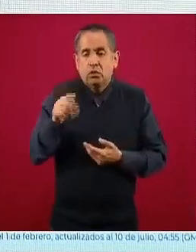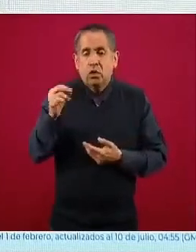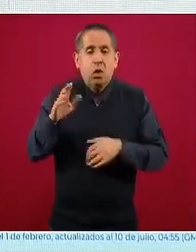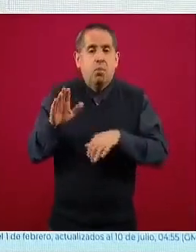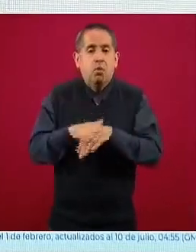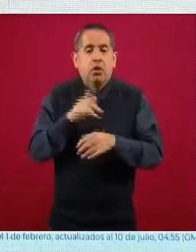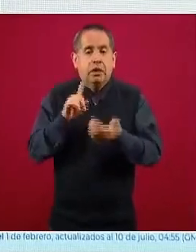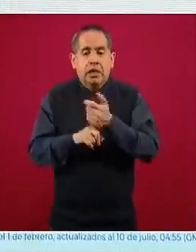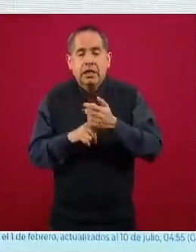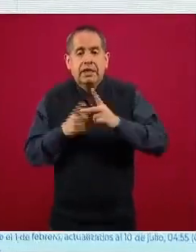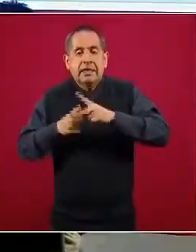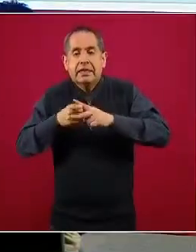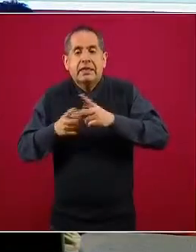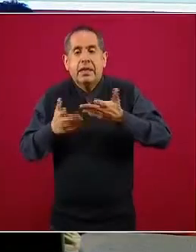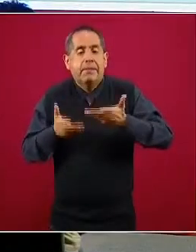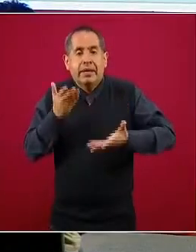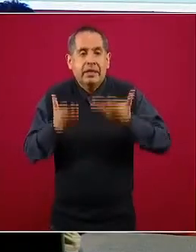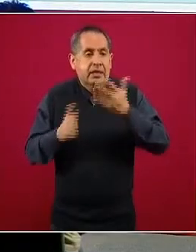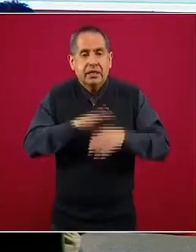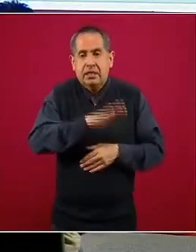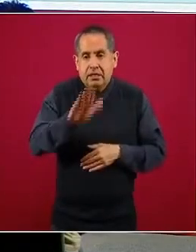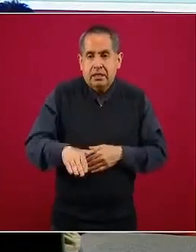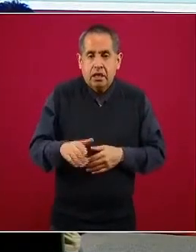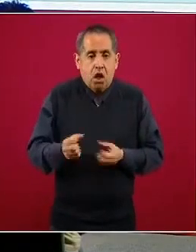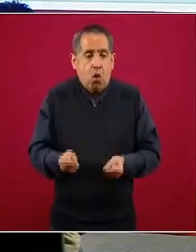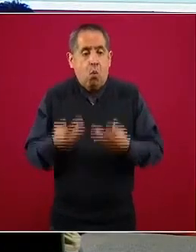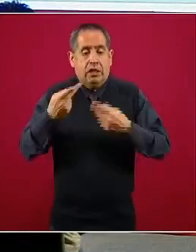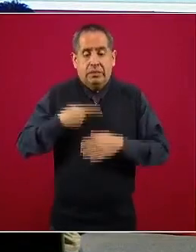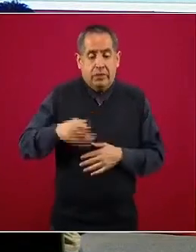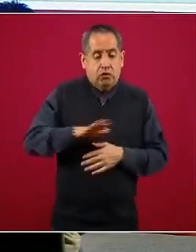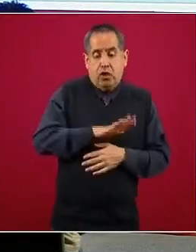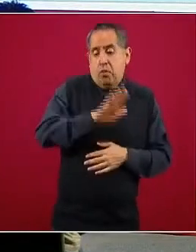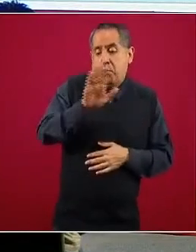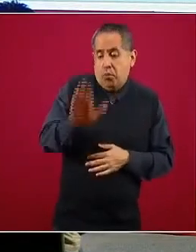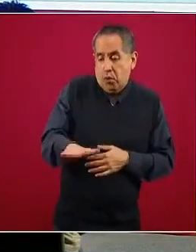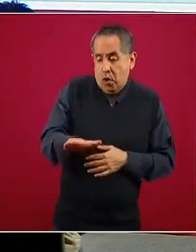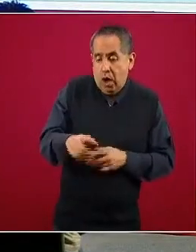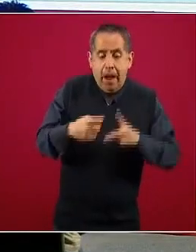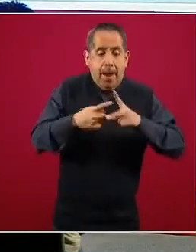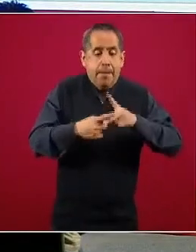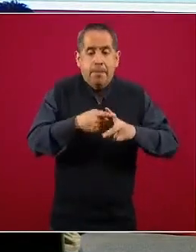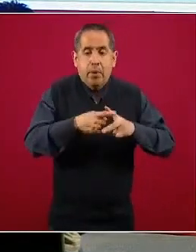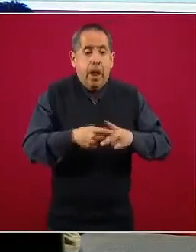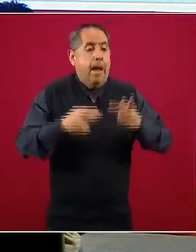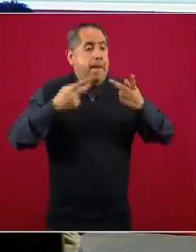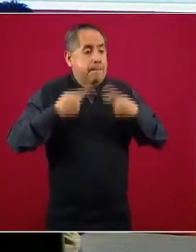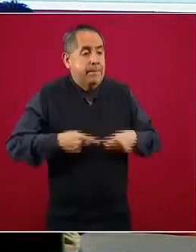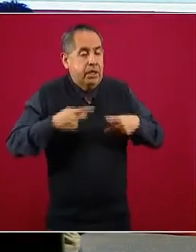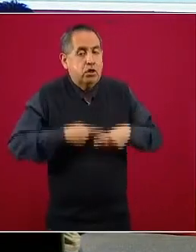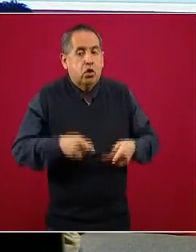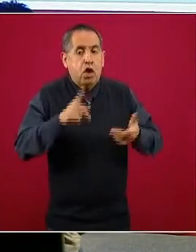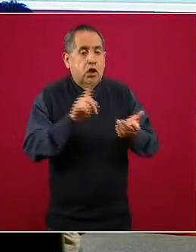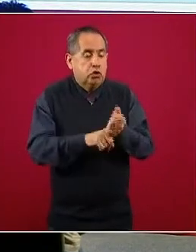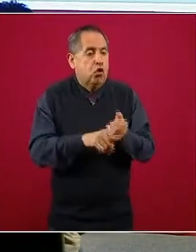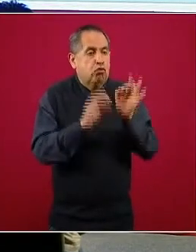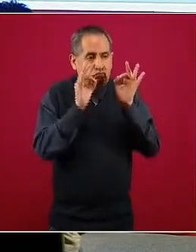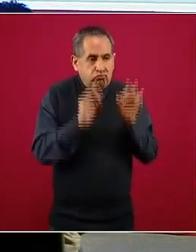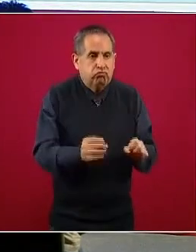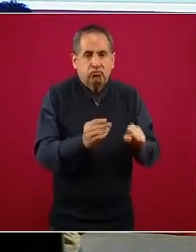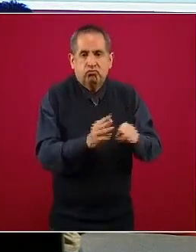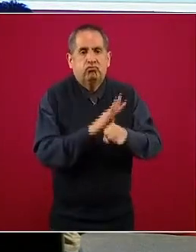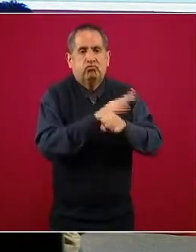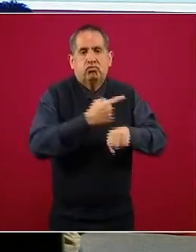el denominador. La letalidad es número de personas que fallecen divididas entre personas